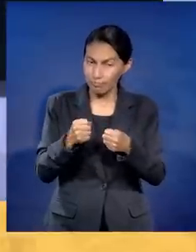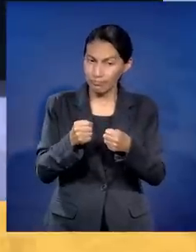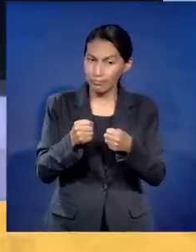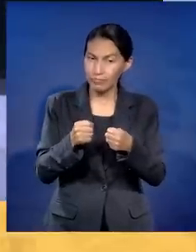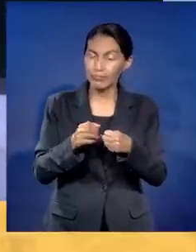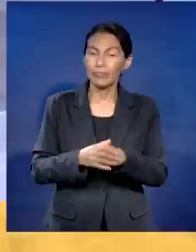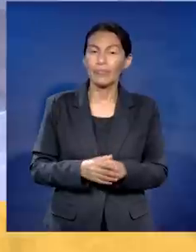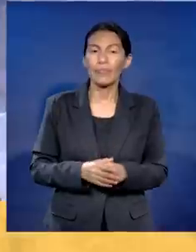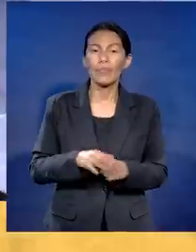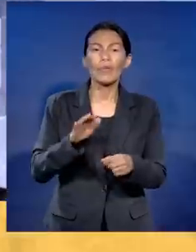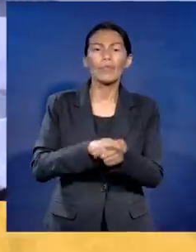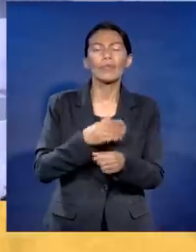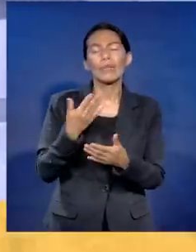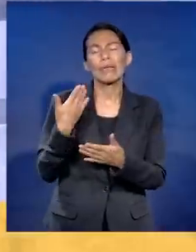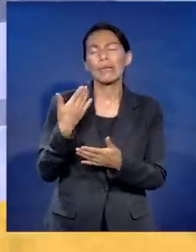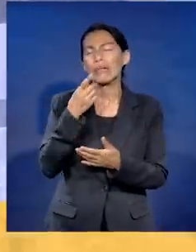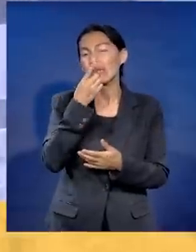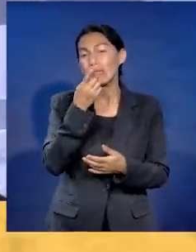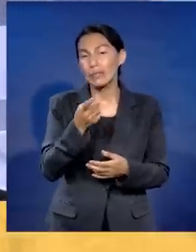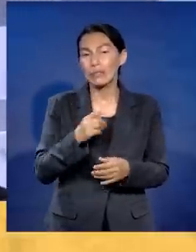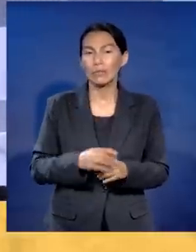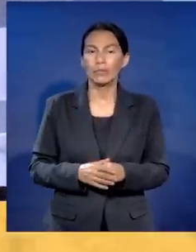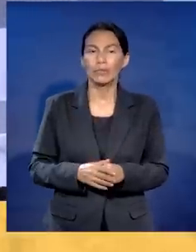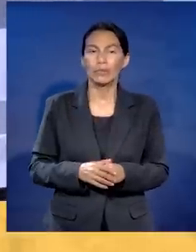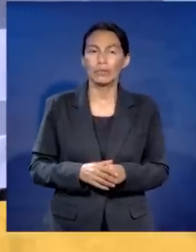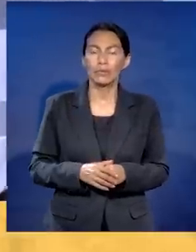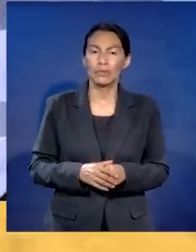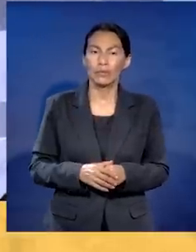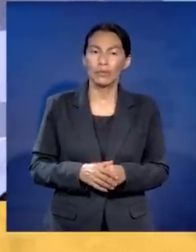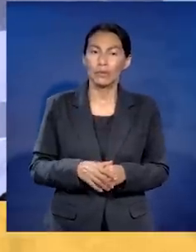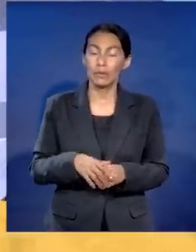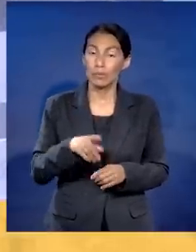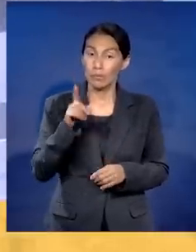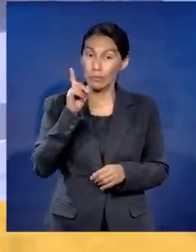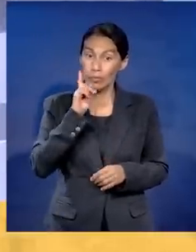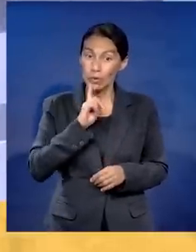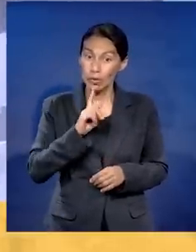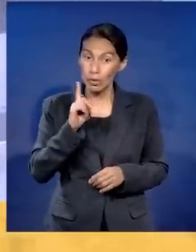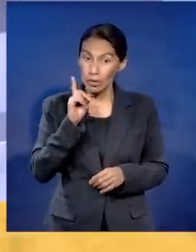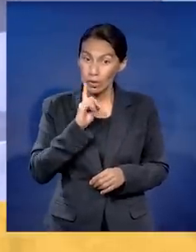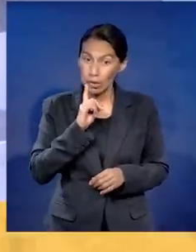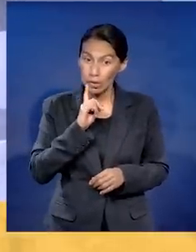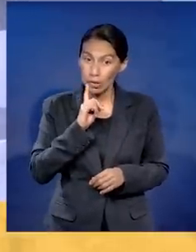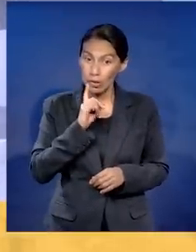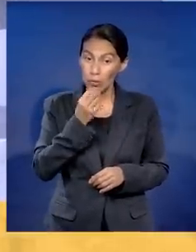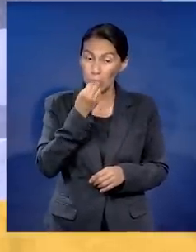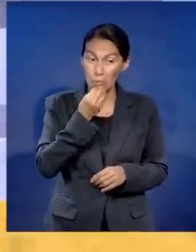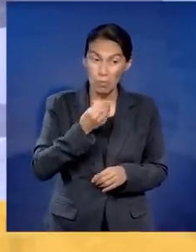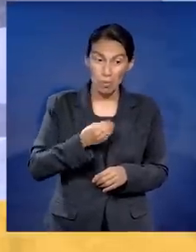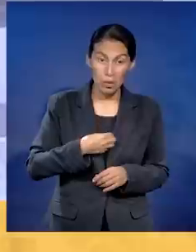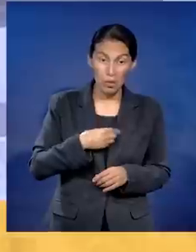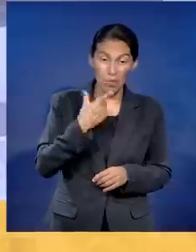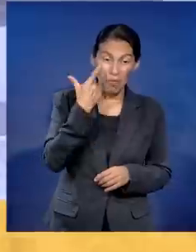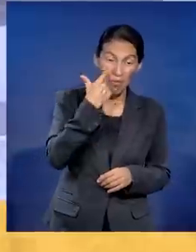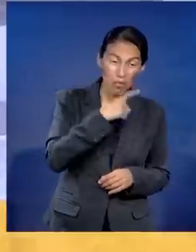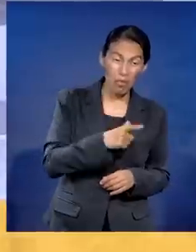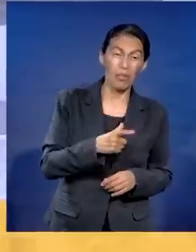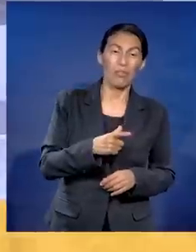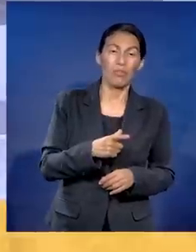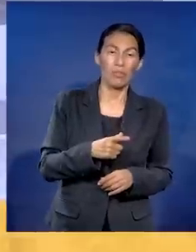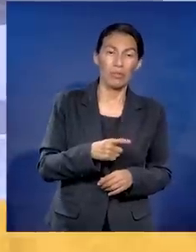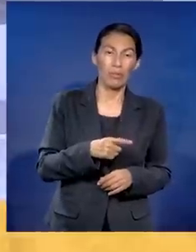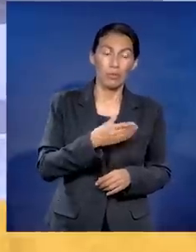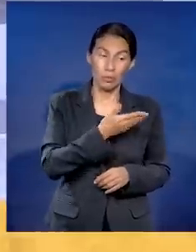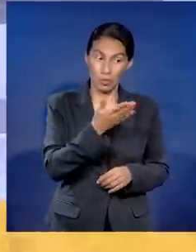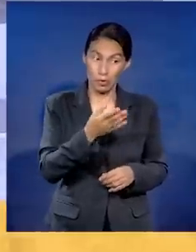seguridad. Por eso es que decíamos en estos días que la muchacha, no importa si usted